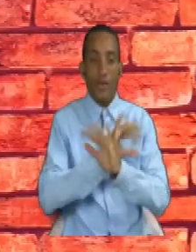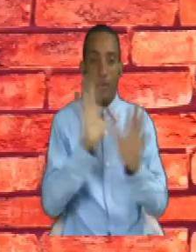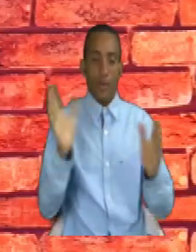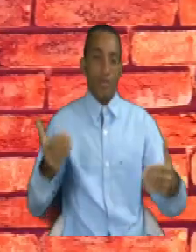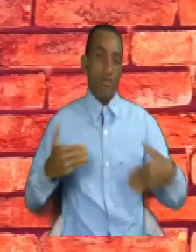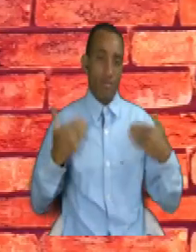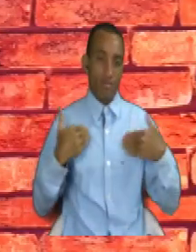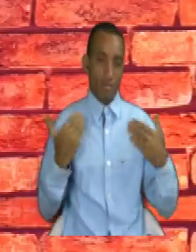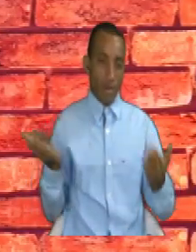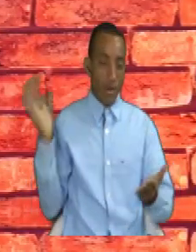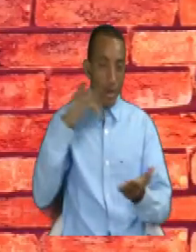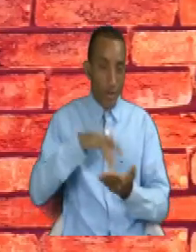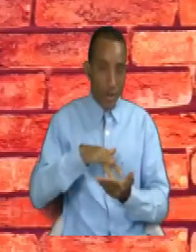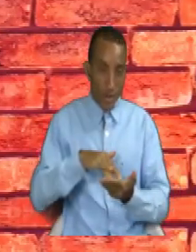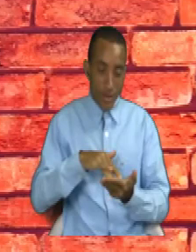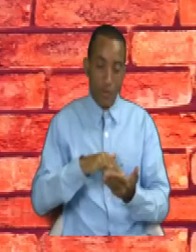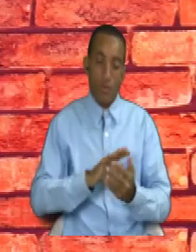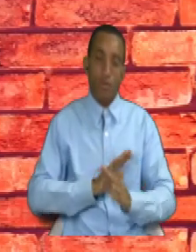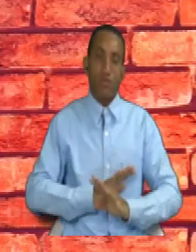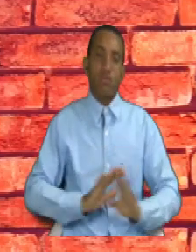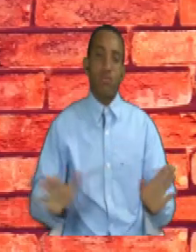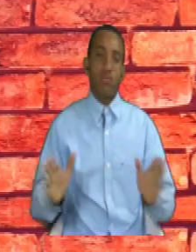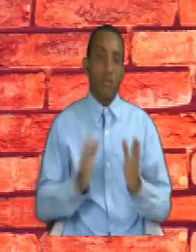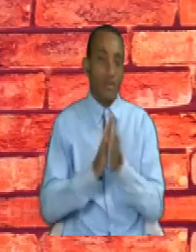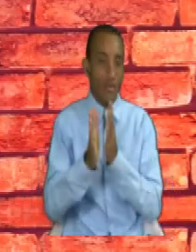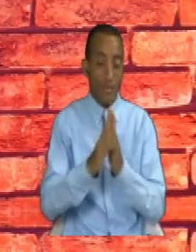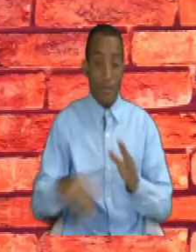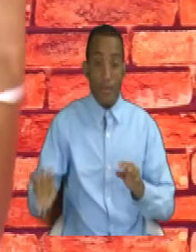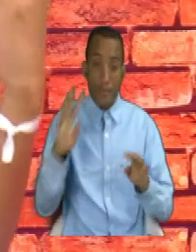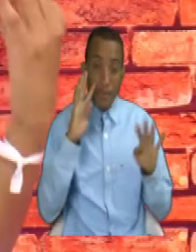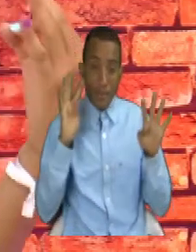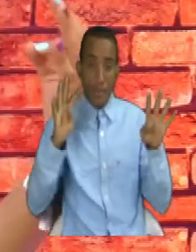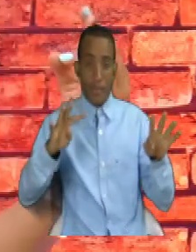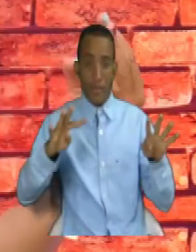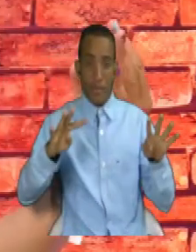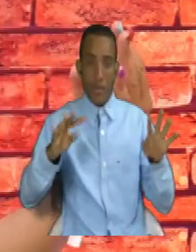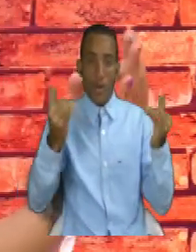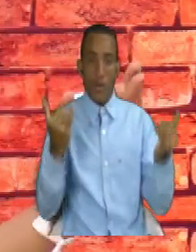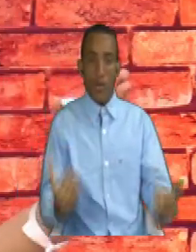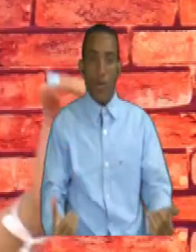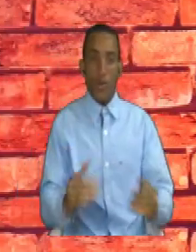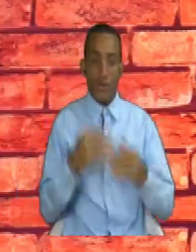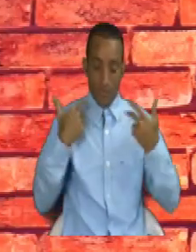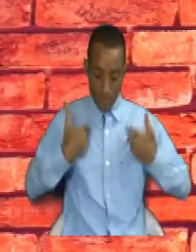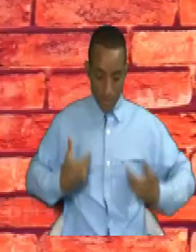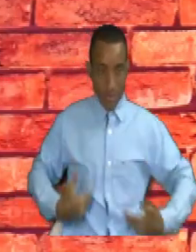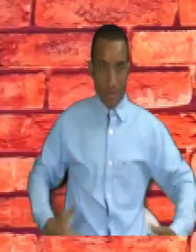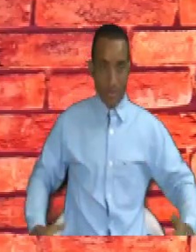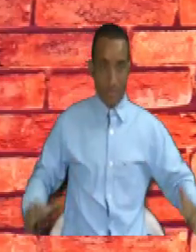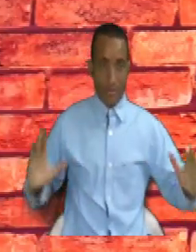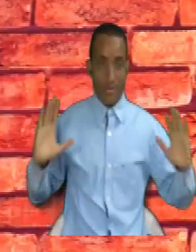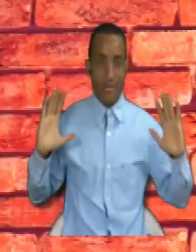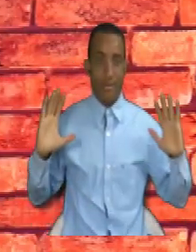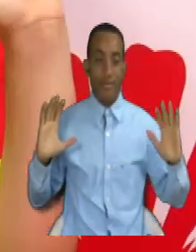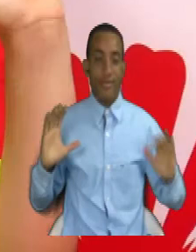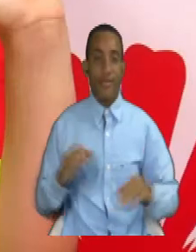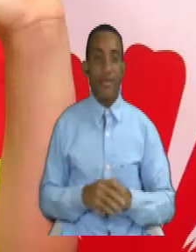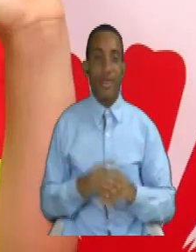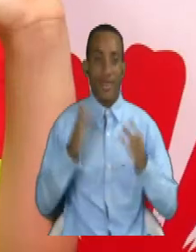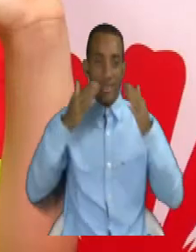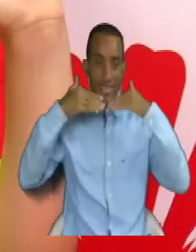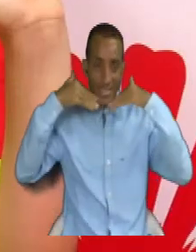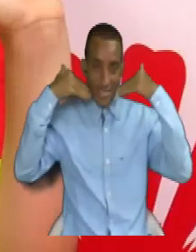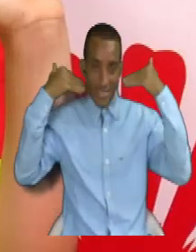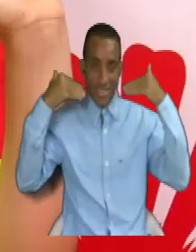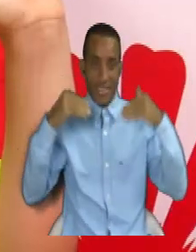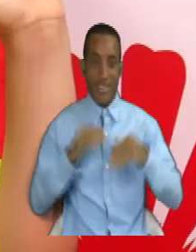aquí nuevamente trayéndole el mejor contenido a todos nuestros televidentes y con esta hermosa pinta de Emporio Chic. Y ella no deja de sonreír. Claro